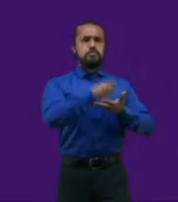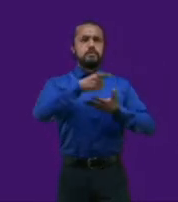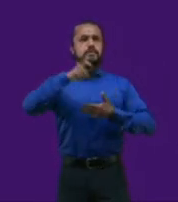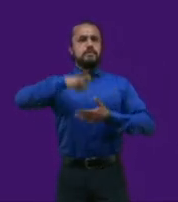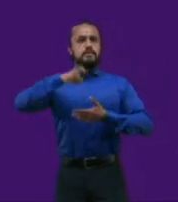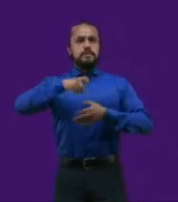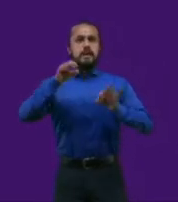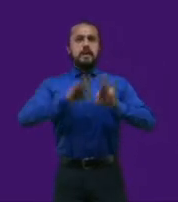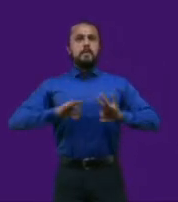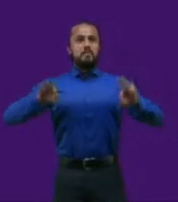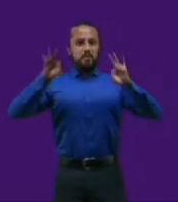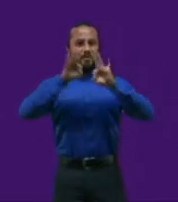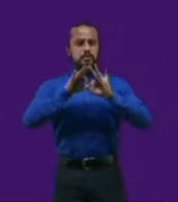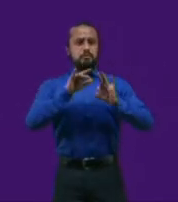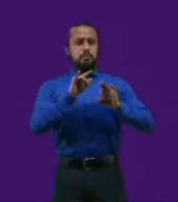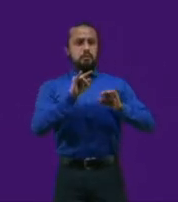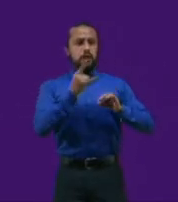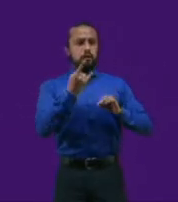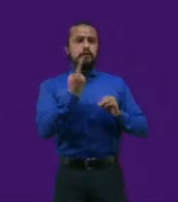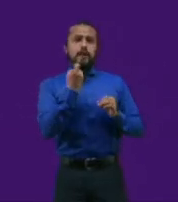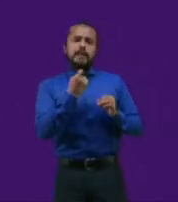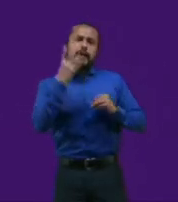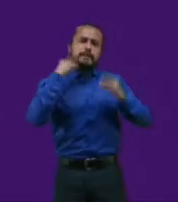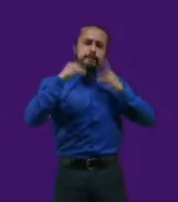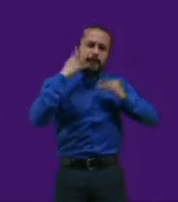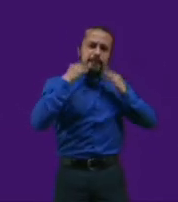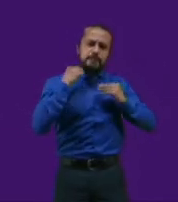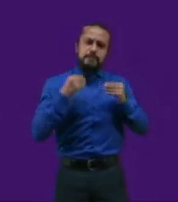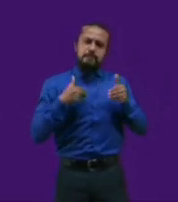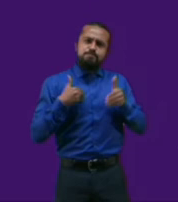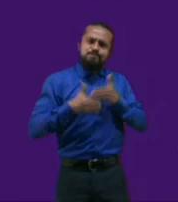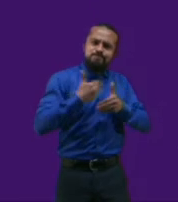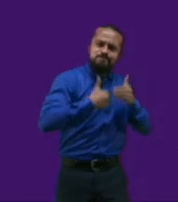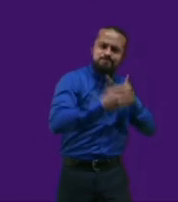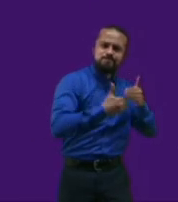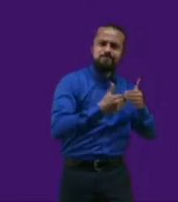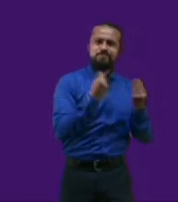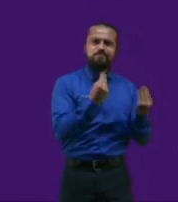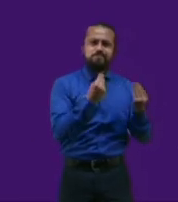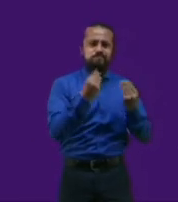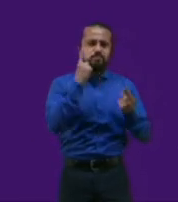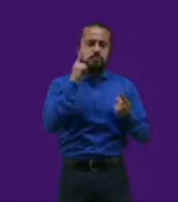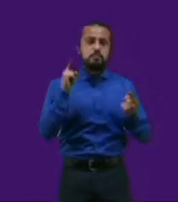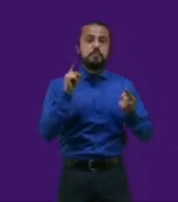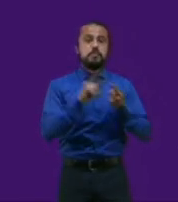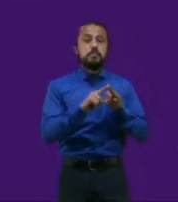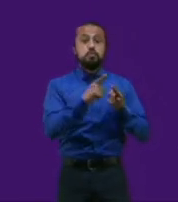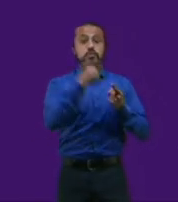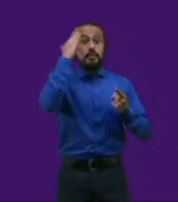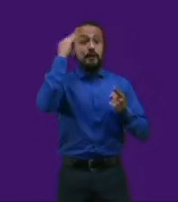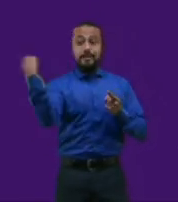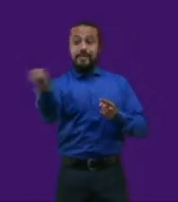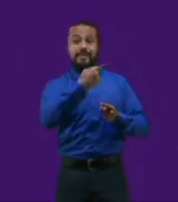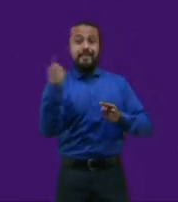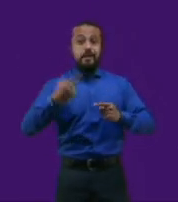no tienes como algo de tracción, porque pues al final, pues, o sea, el mercado es, digamos, como el motor.